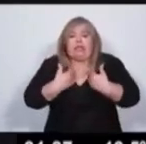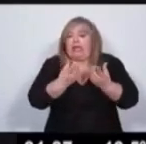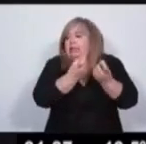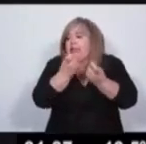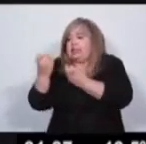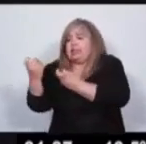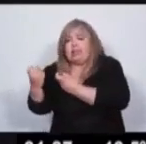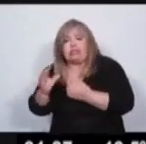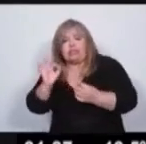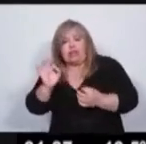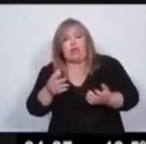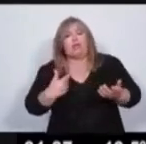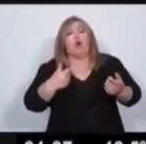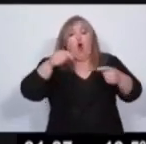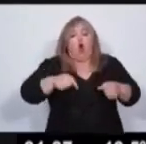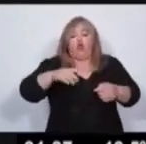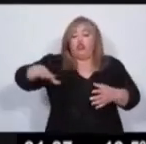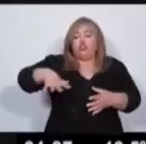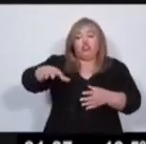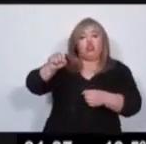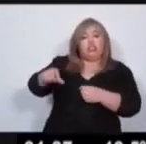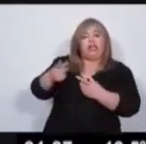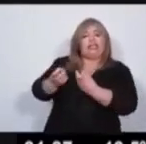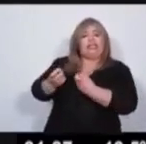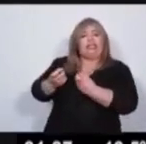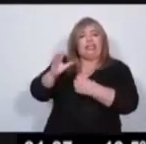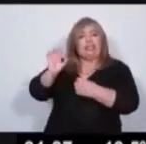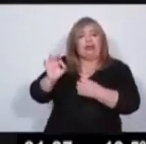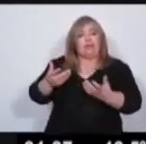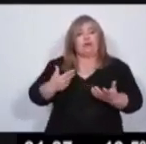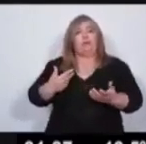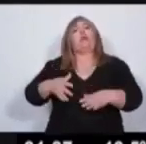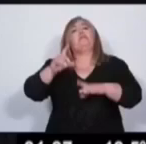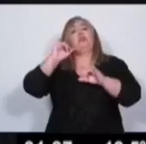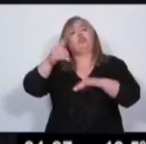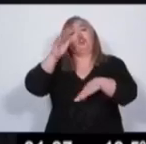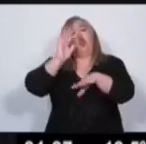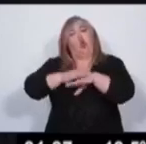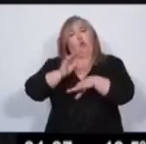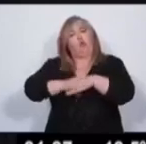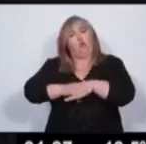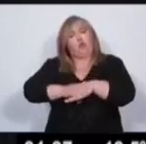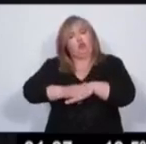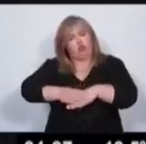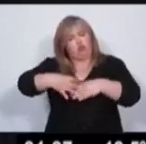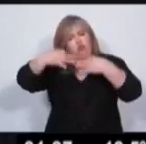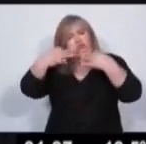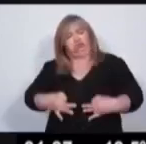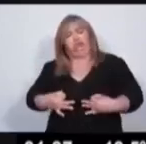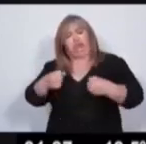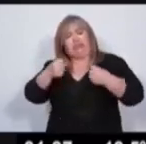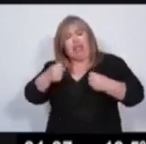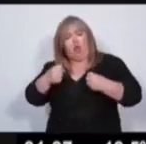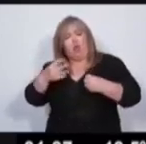nuestra sociedad pero también el compromiso firme de que vamos a derogar el item aula pero que no vamos a aflojar